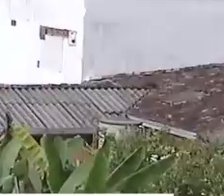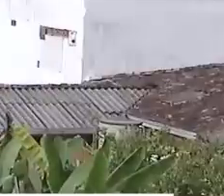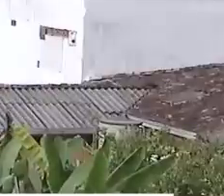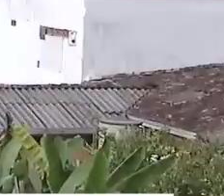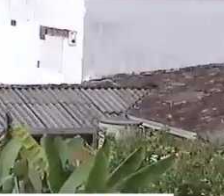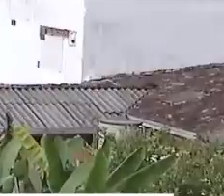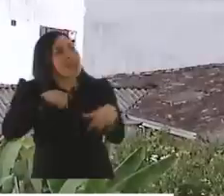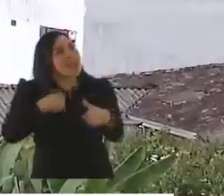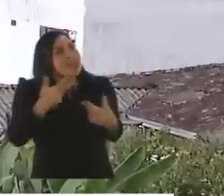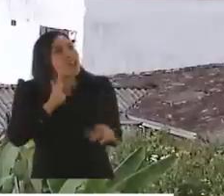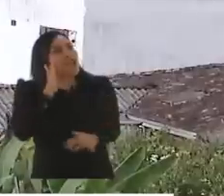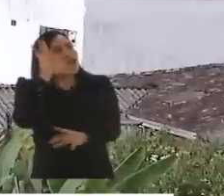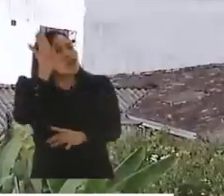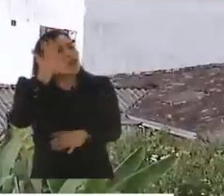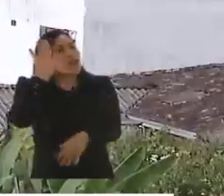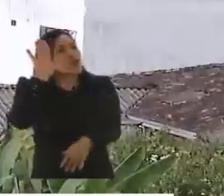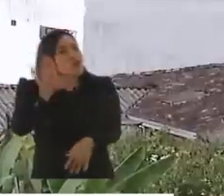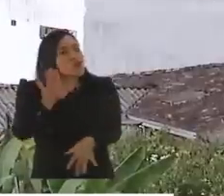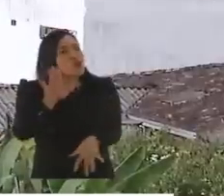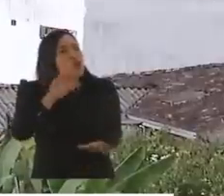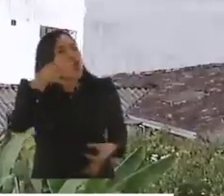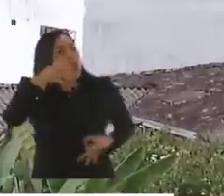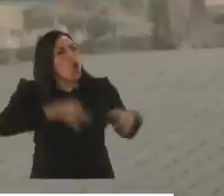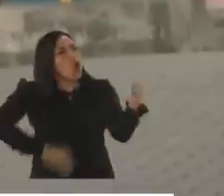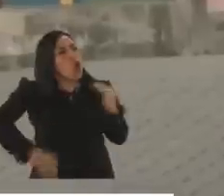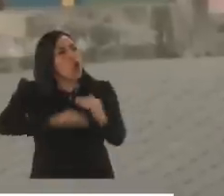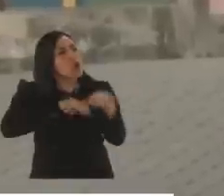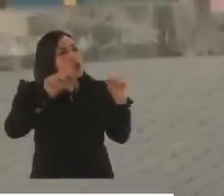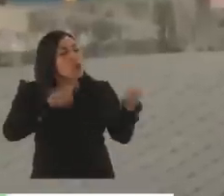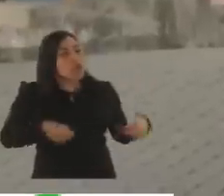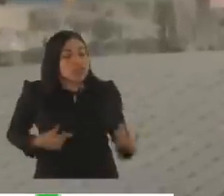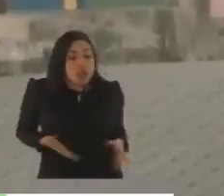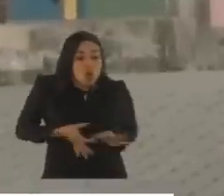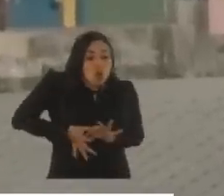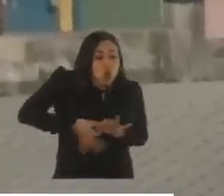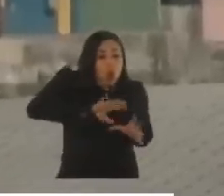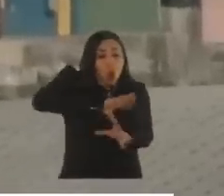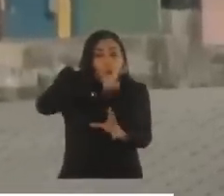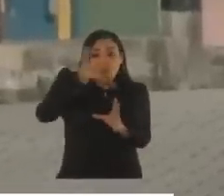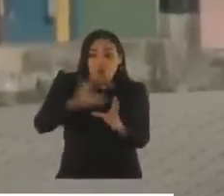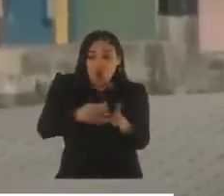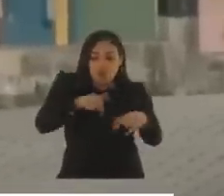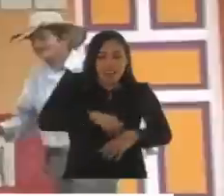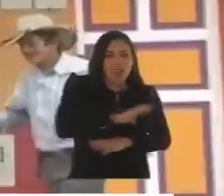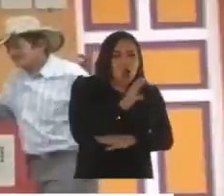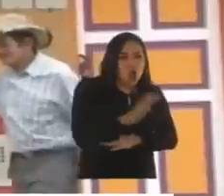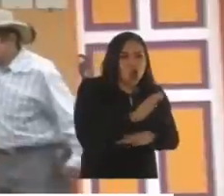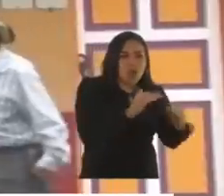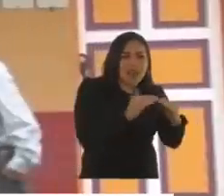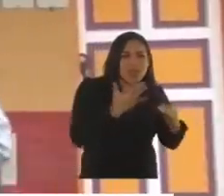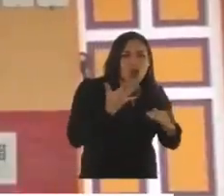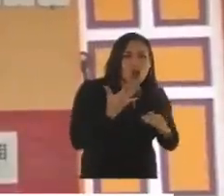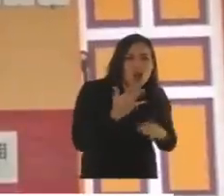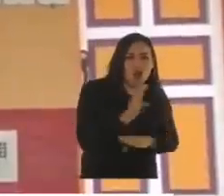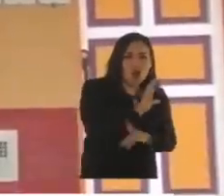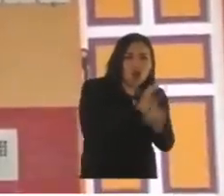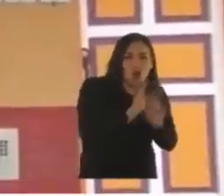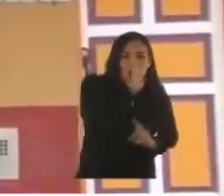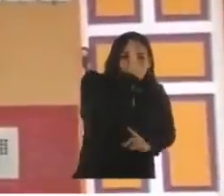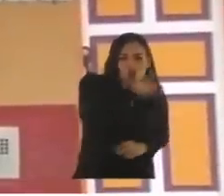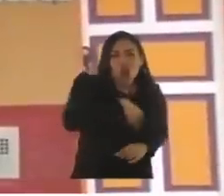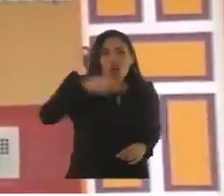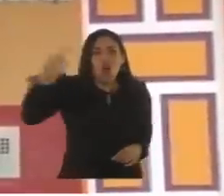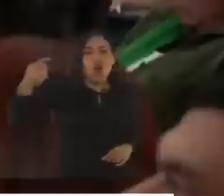y soñar un futuro más justo y sostenible. La unión de dos mundos, el de aquí, de casas coloridas y tradición, con el del